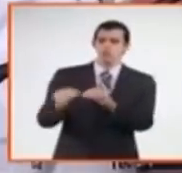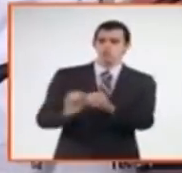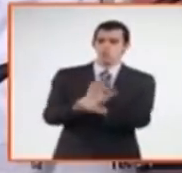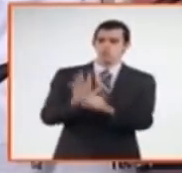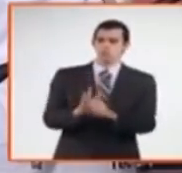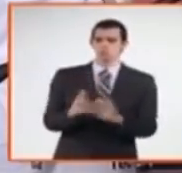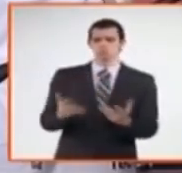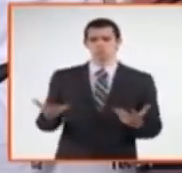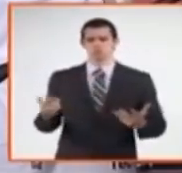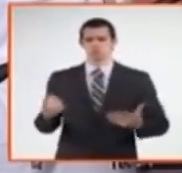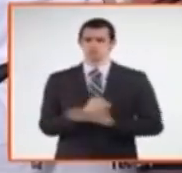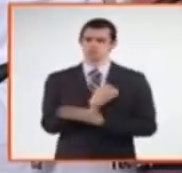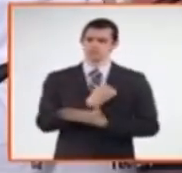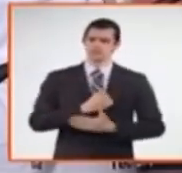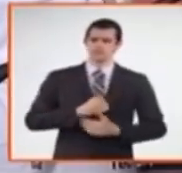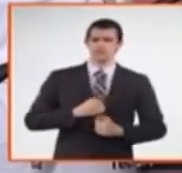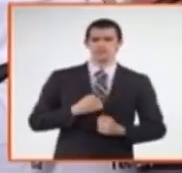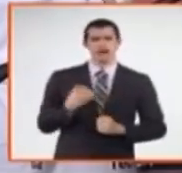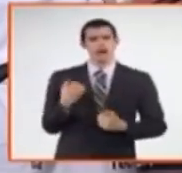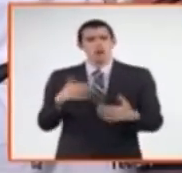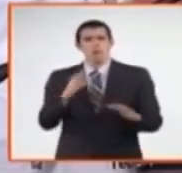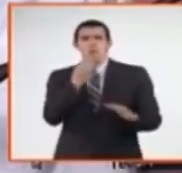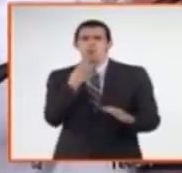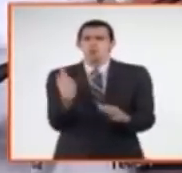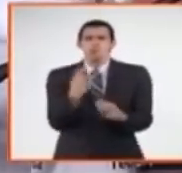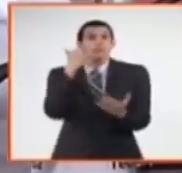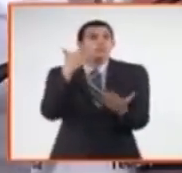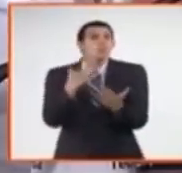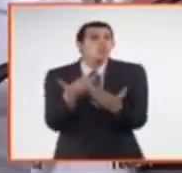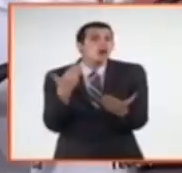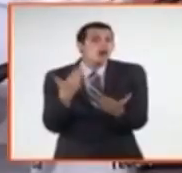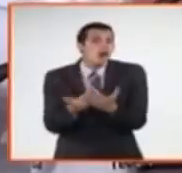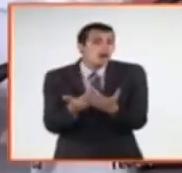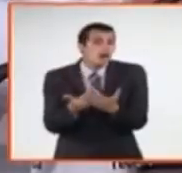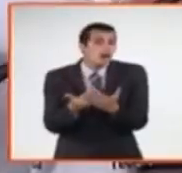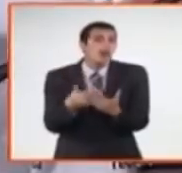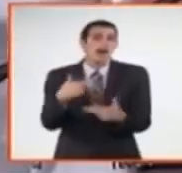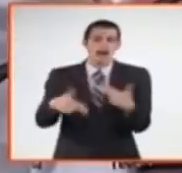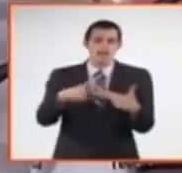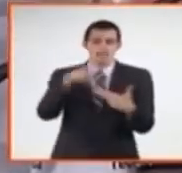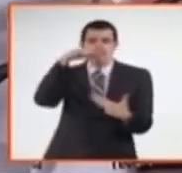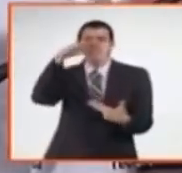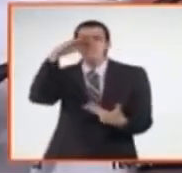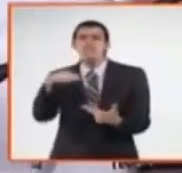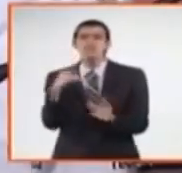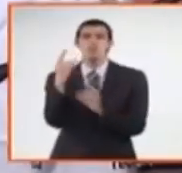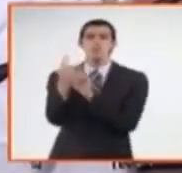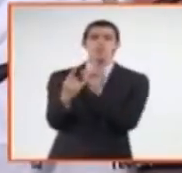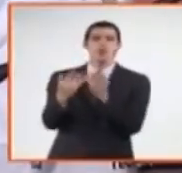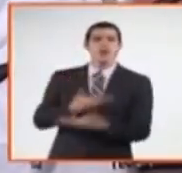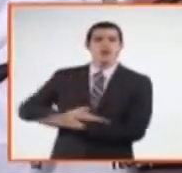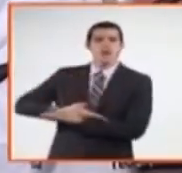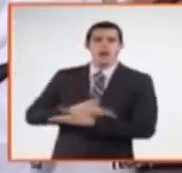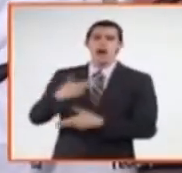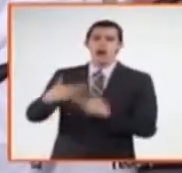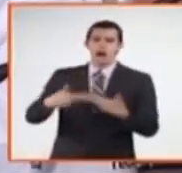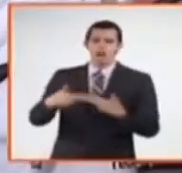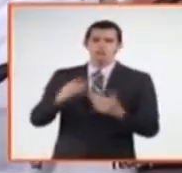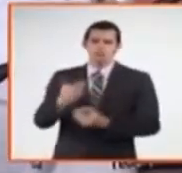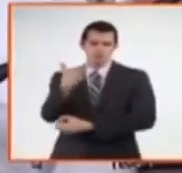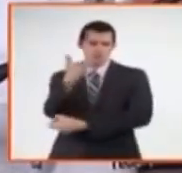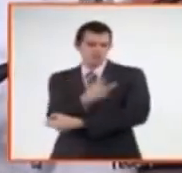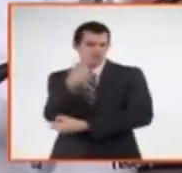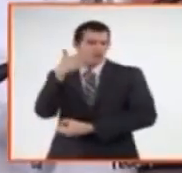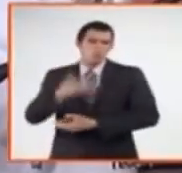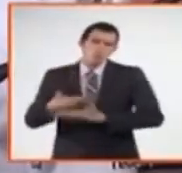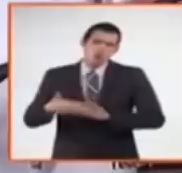pronóstico y lo que los epidemiólogos lo que están pronosticando es que vemos que esto en el tiempo este tipo o sea